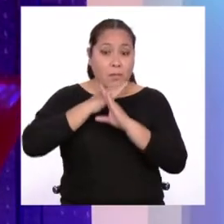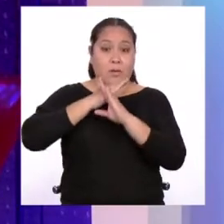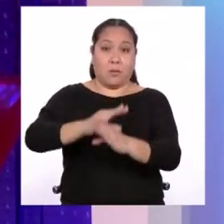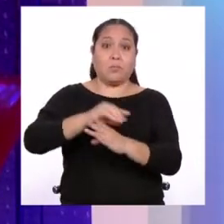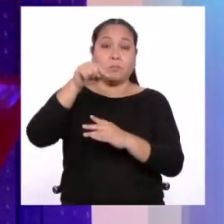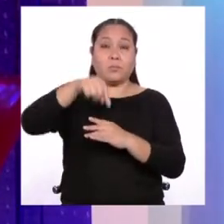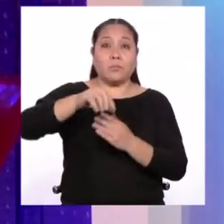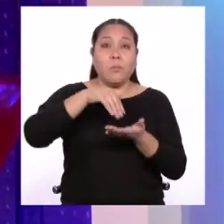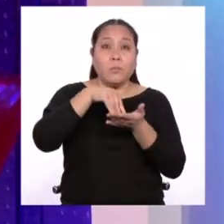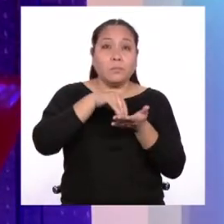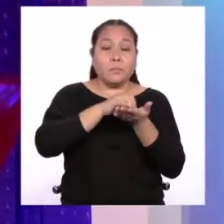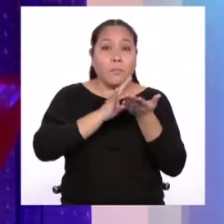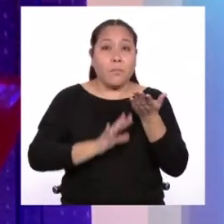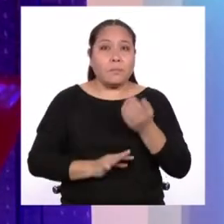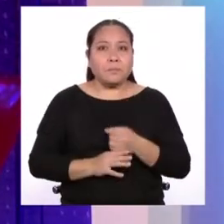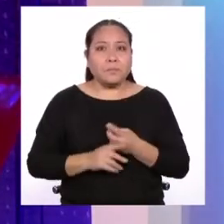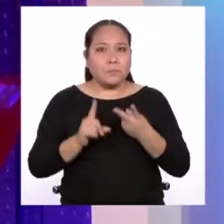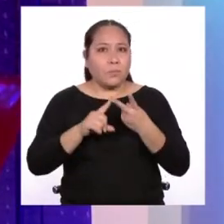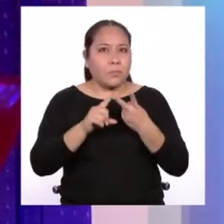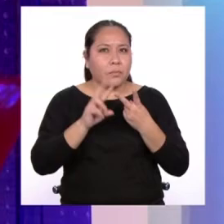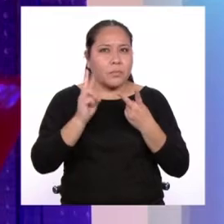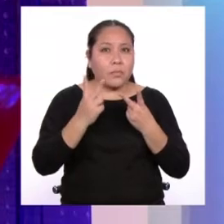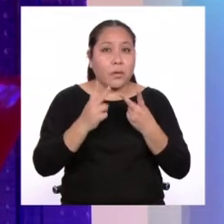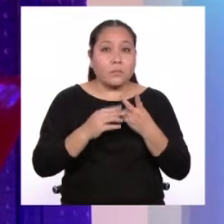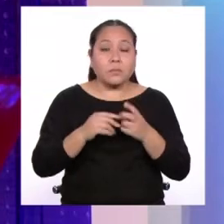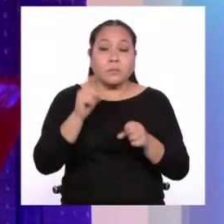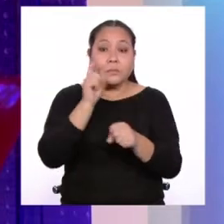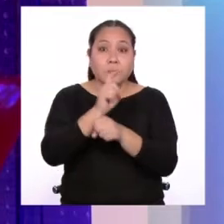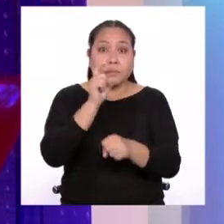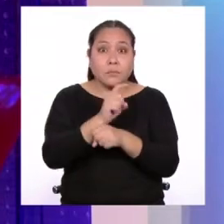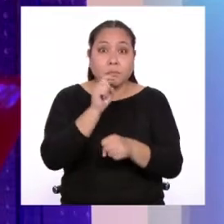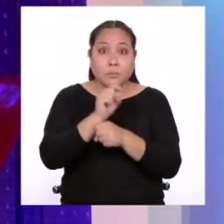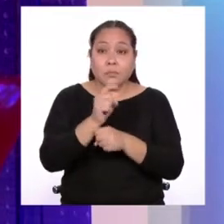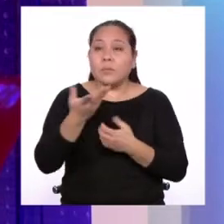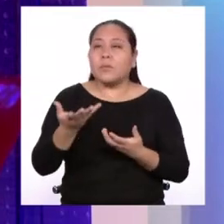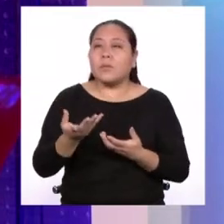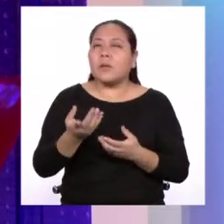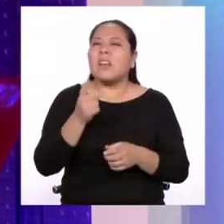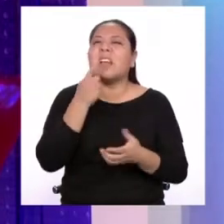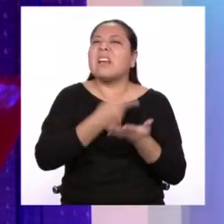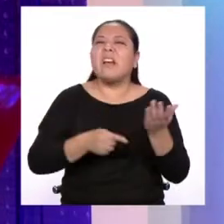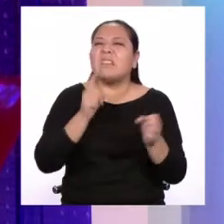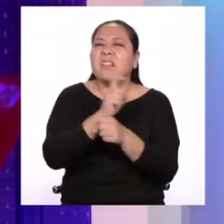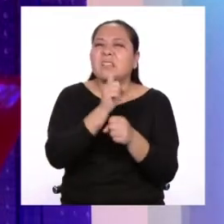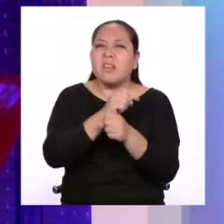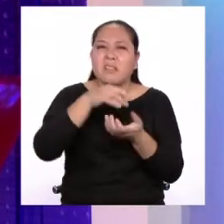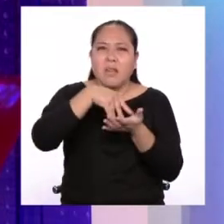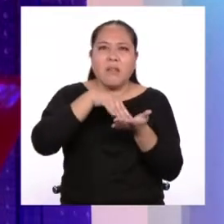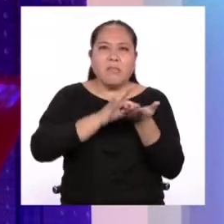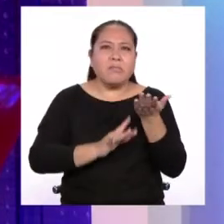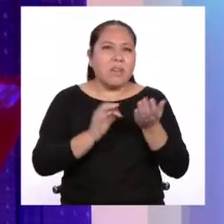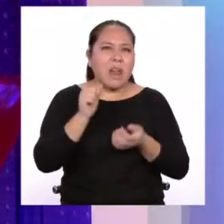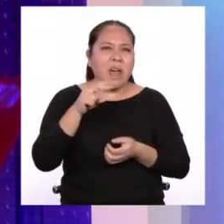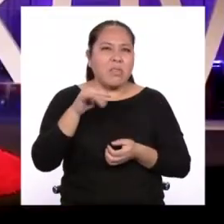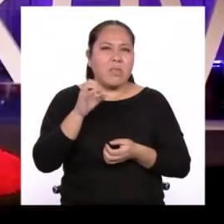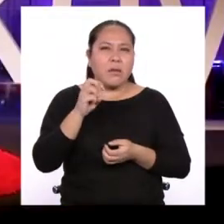dos, la educación que se hace respecto de la anemia. Les explico a qué me